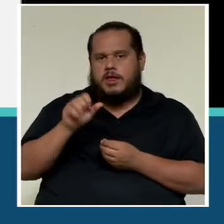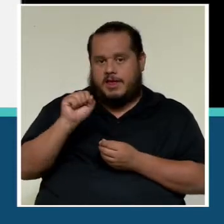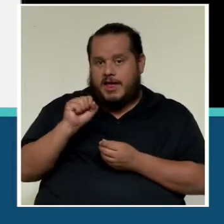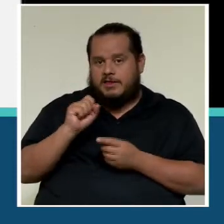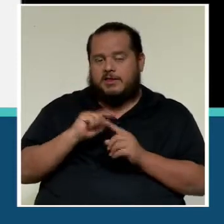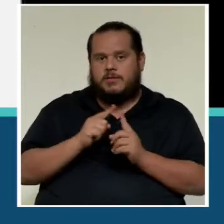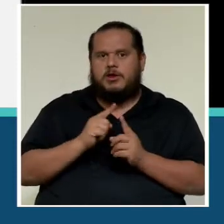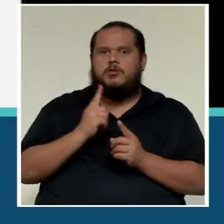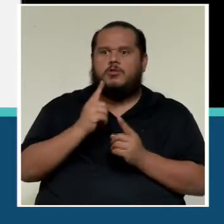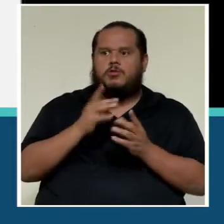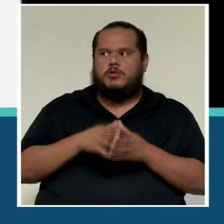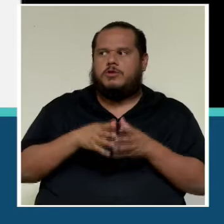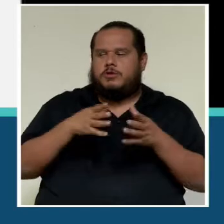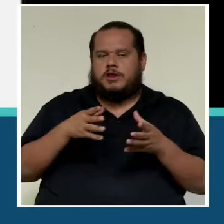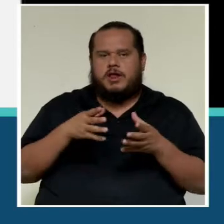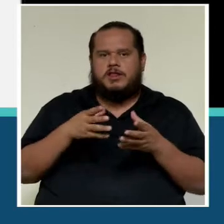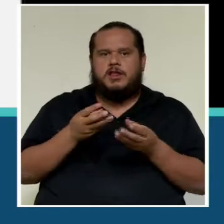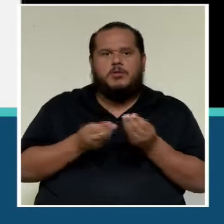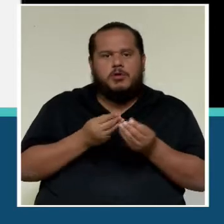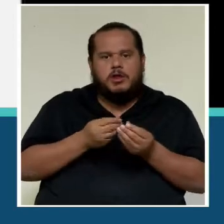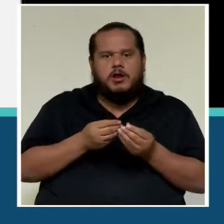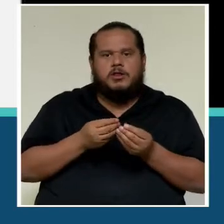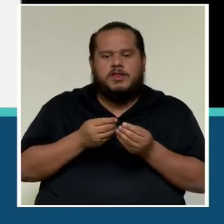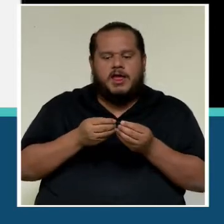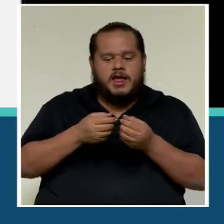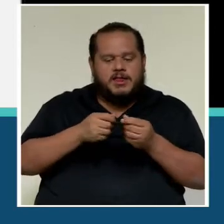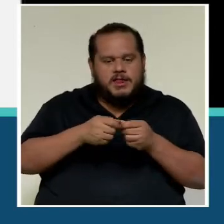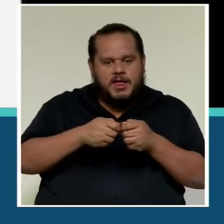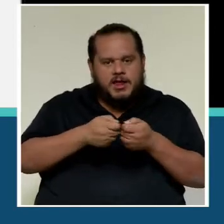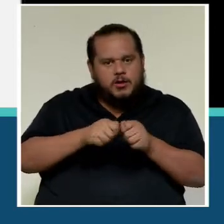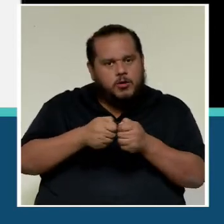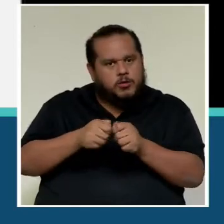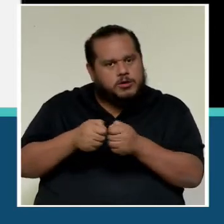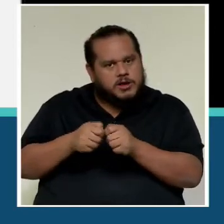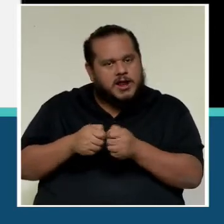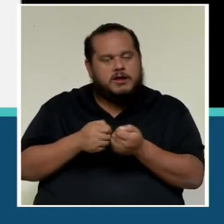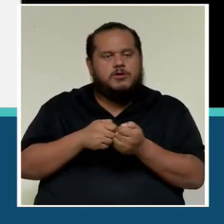uno de los grandes productores de granos, de maíz y trigo del mundo, y soya.